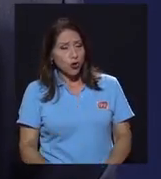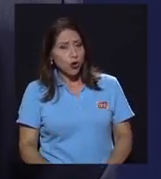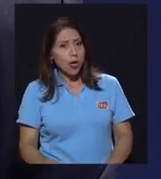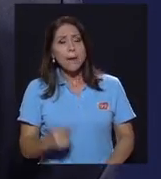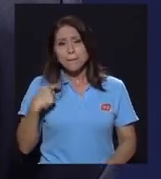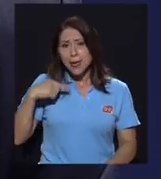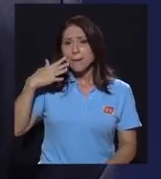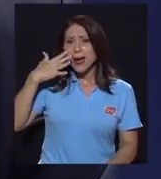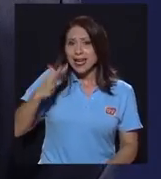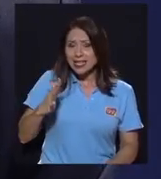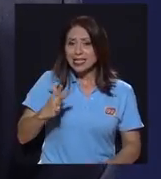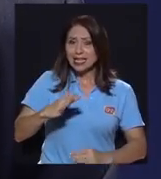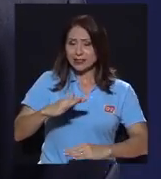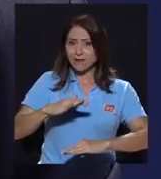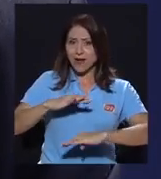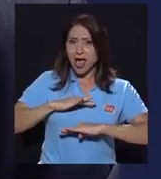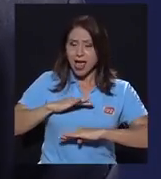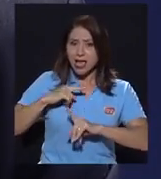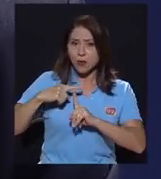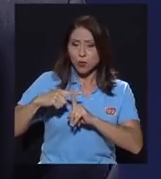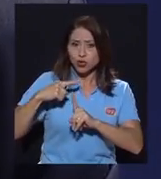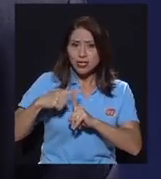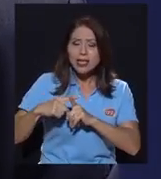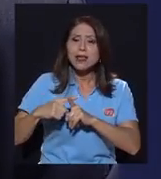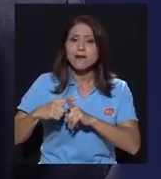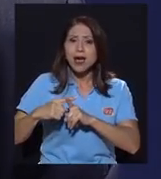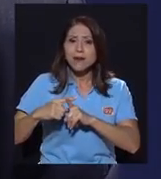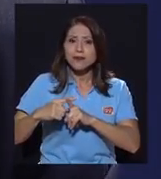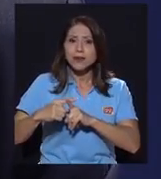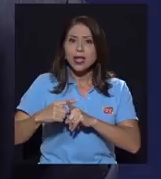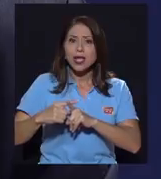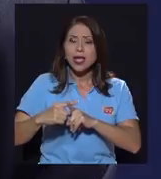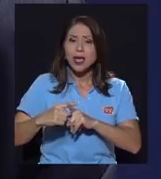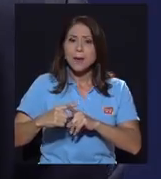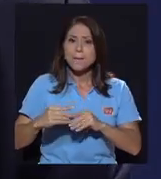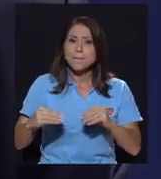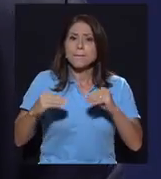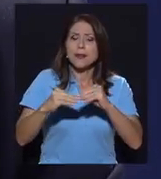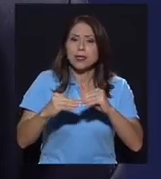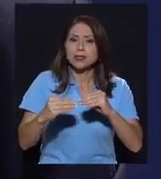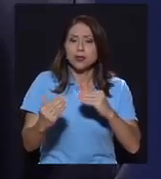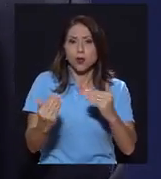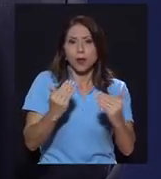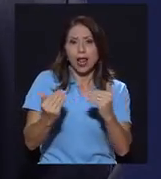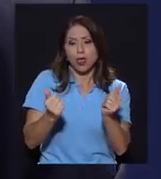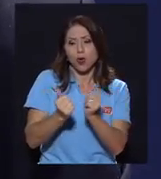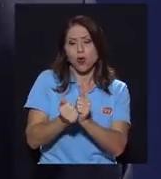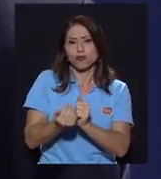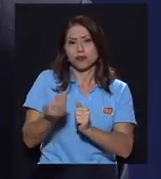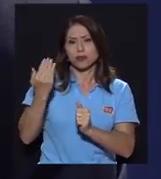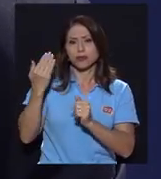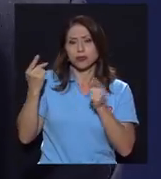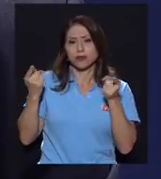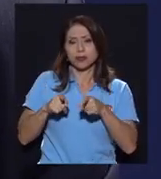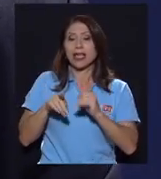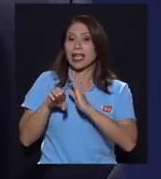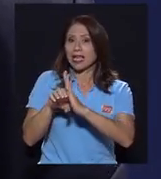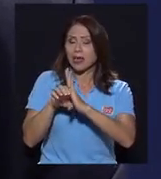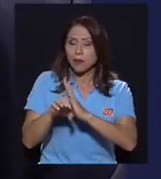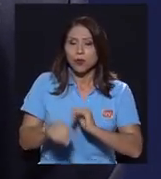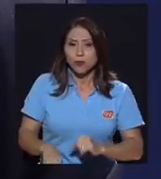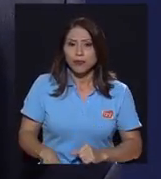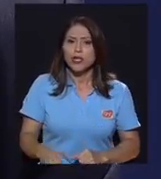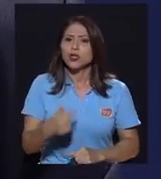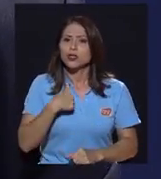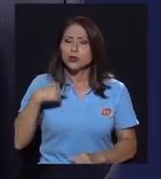positiva satisfactoria y positiva de lo que era hacia hacia atrás vamos a ver se lo voy a poner un ejemplo yo